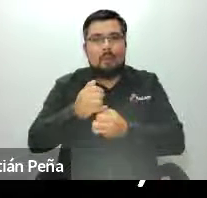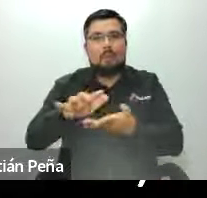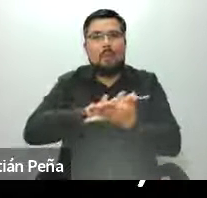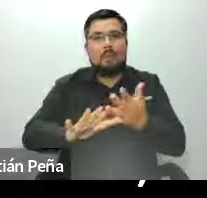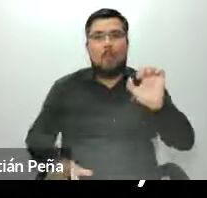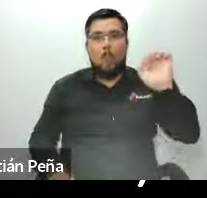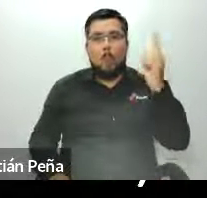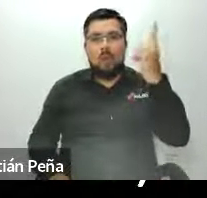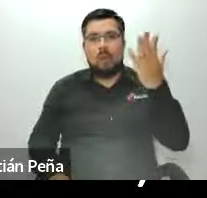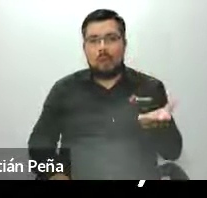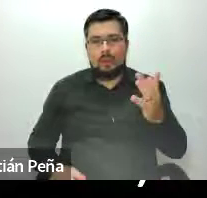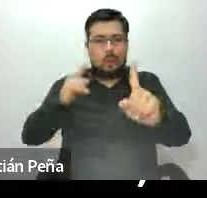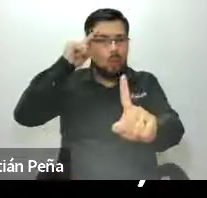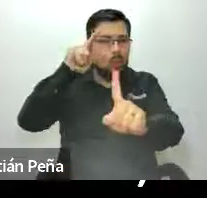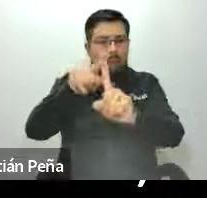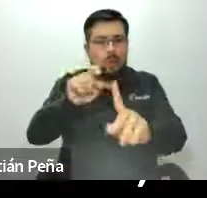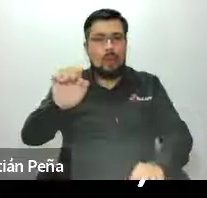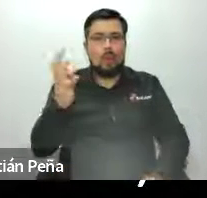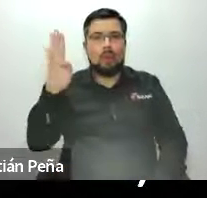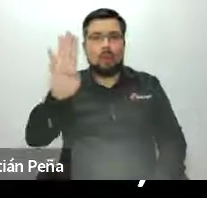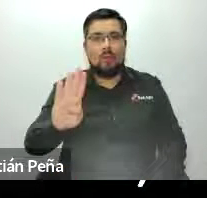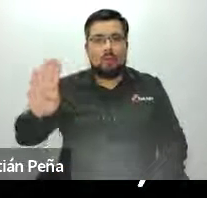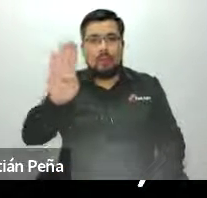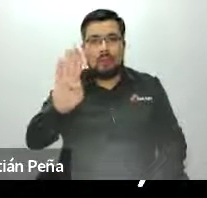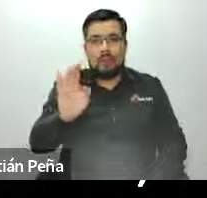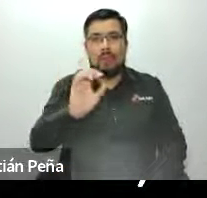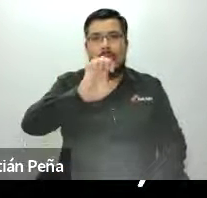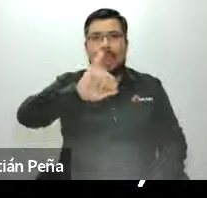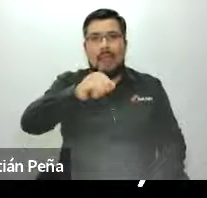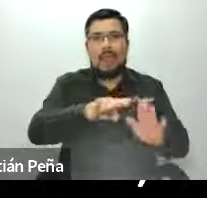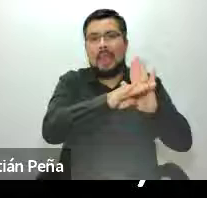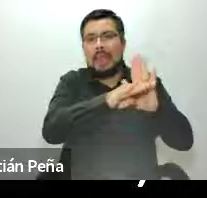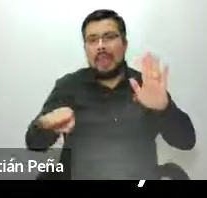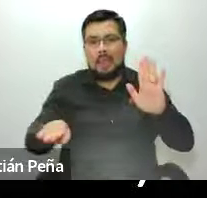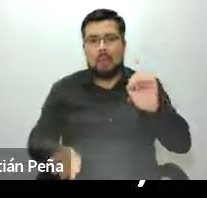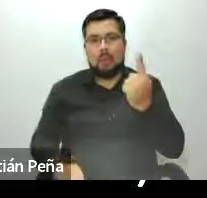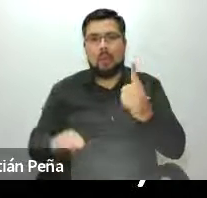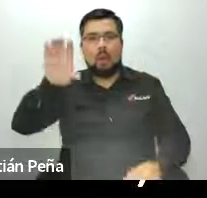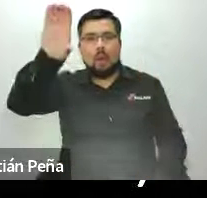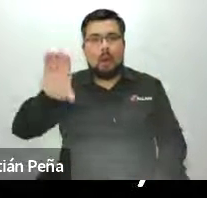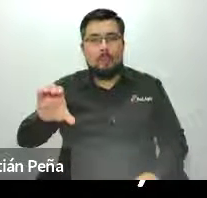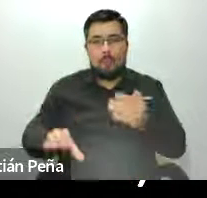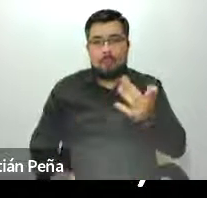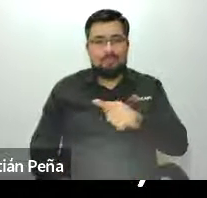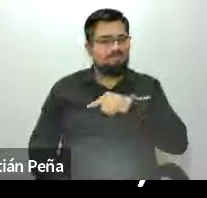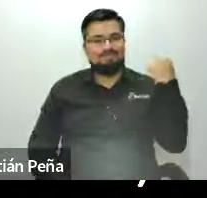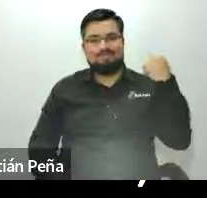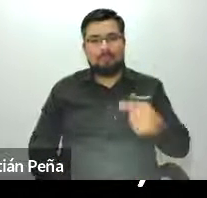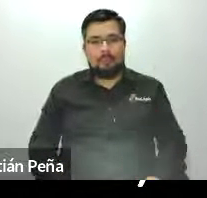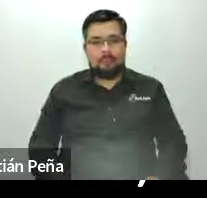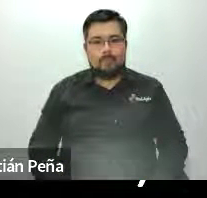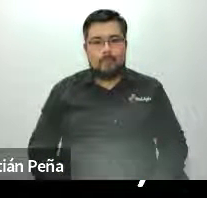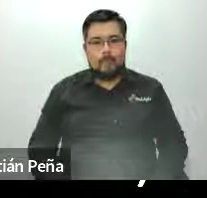cuarto básico que son de una asignatura, de un eje de una asignatura, ¿no? Y es imposible. O sea, esto es imposible hacerlo con la profundidad